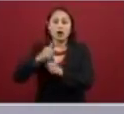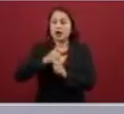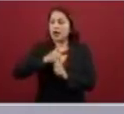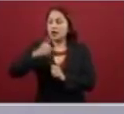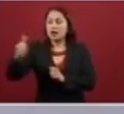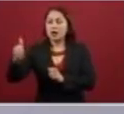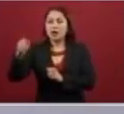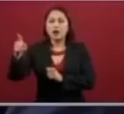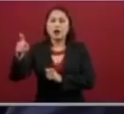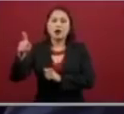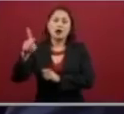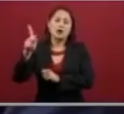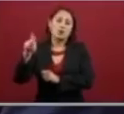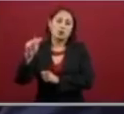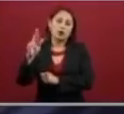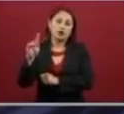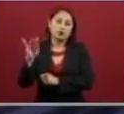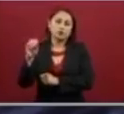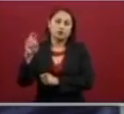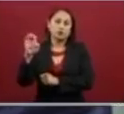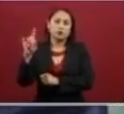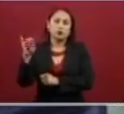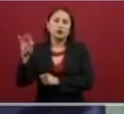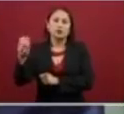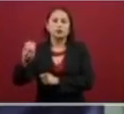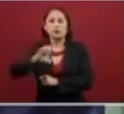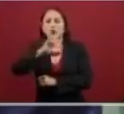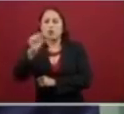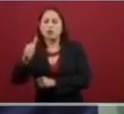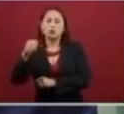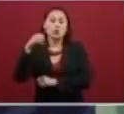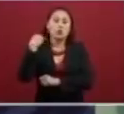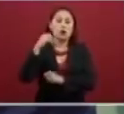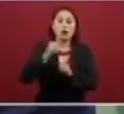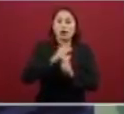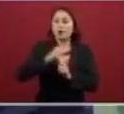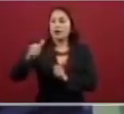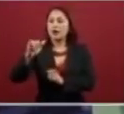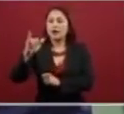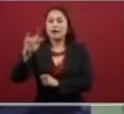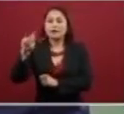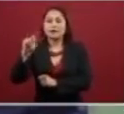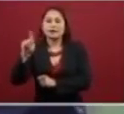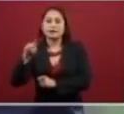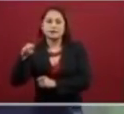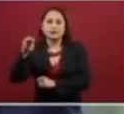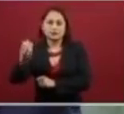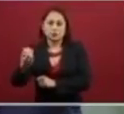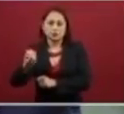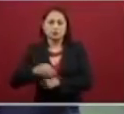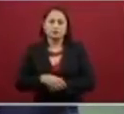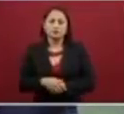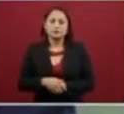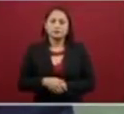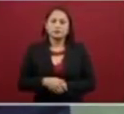Escondido y la otra de Oaxaca al Istmo de Tehuantepec. Se